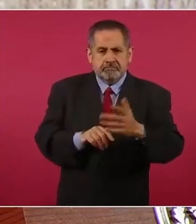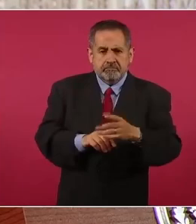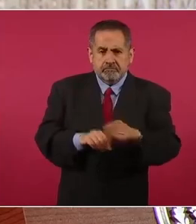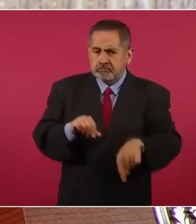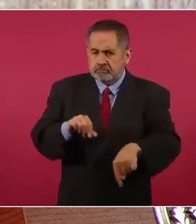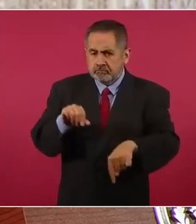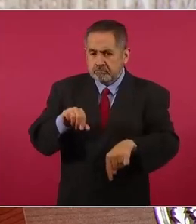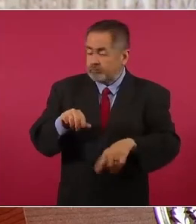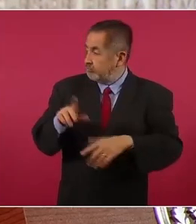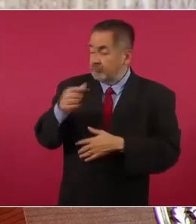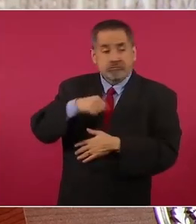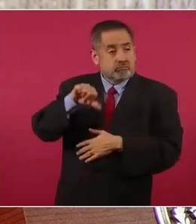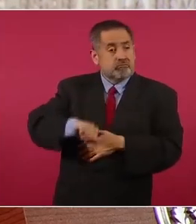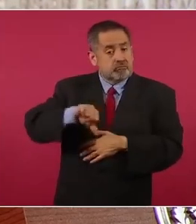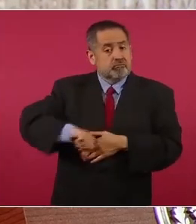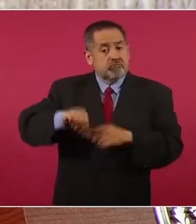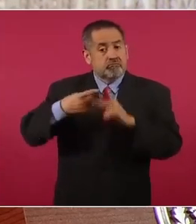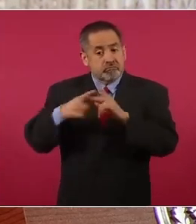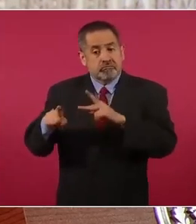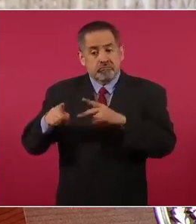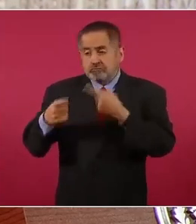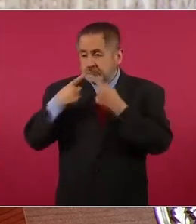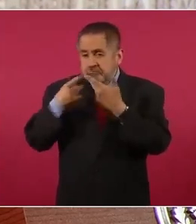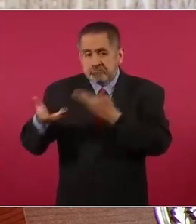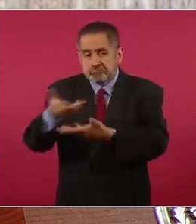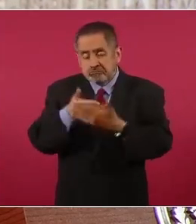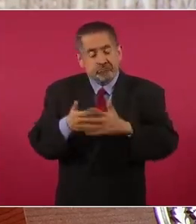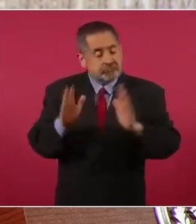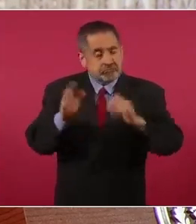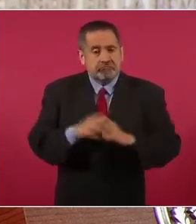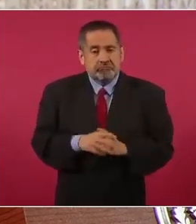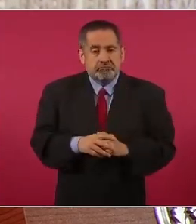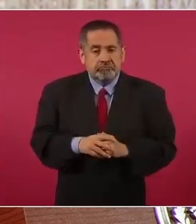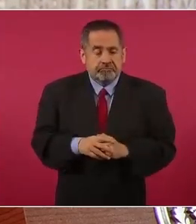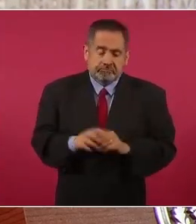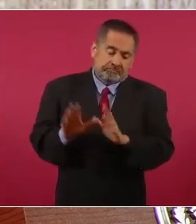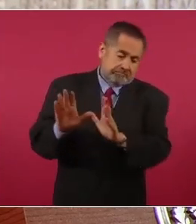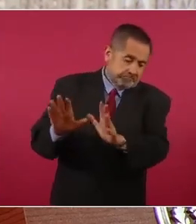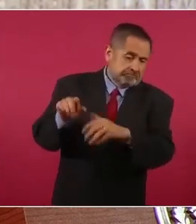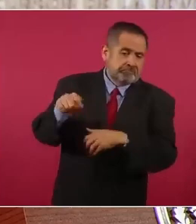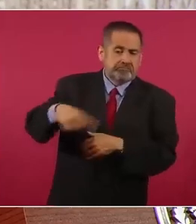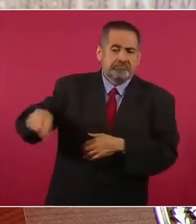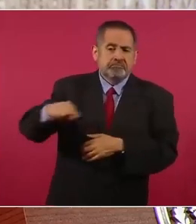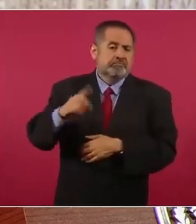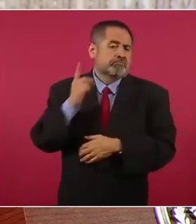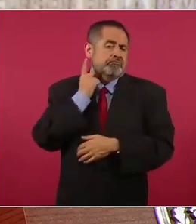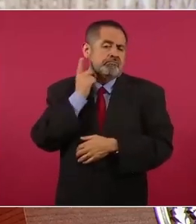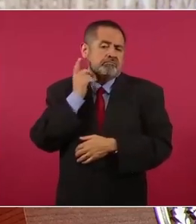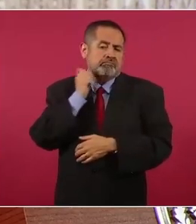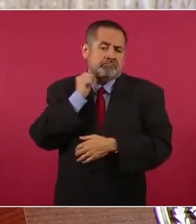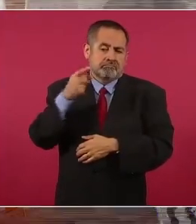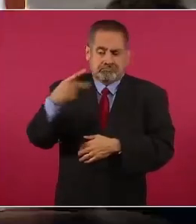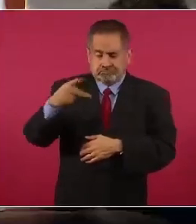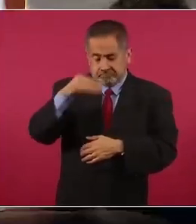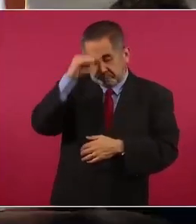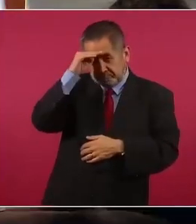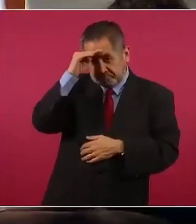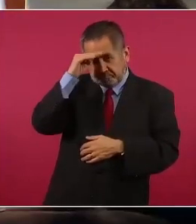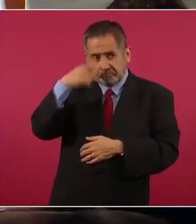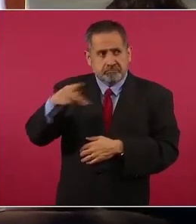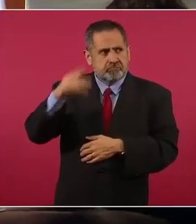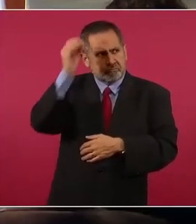Hoy. Entonces, pues que los legisladores tomen en cuenta todas